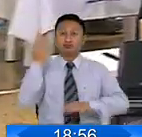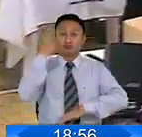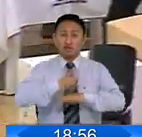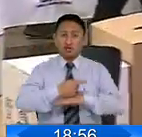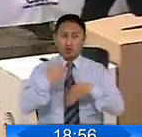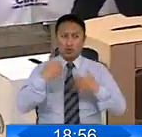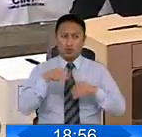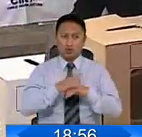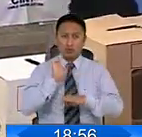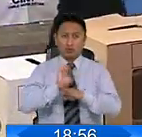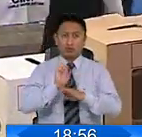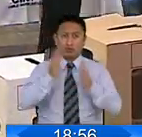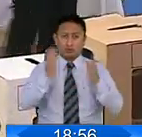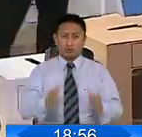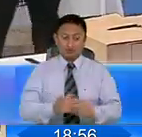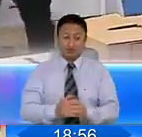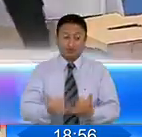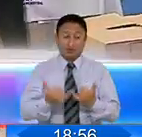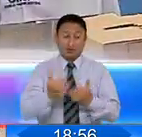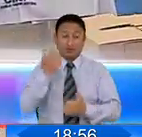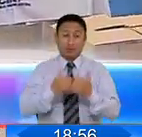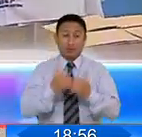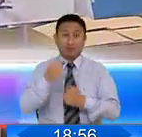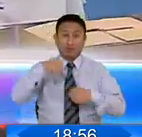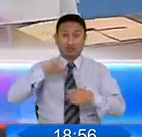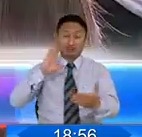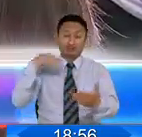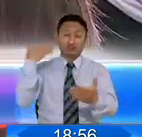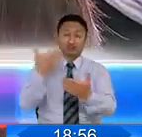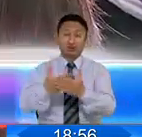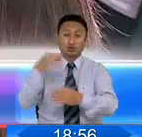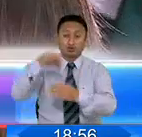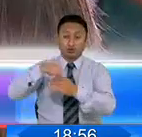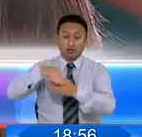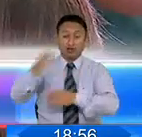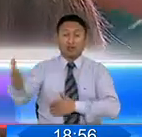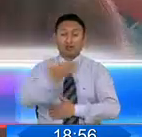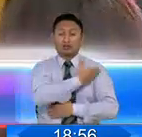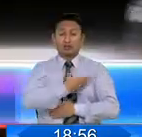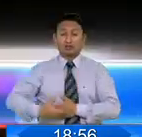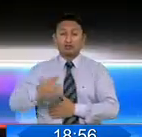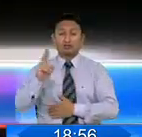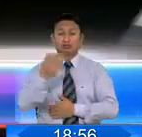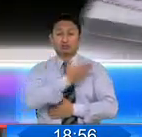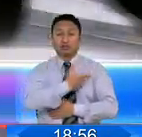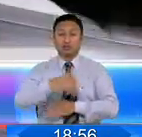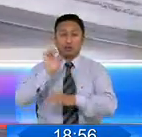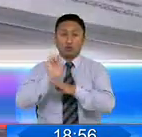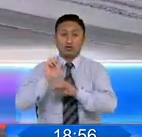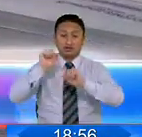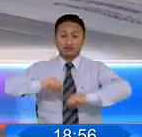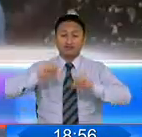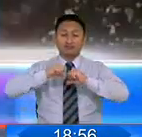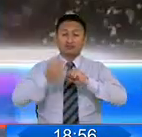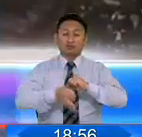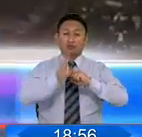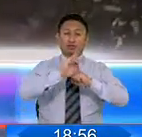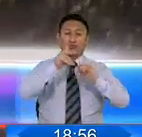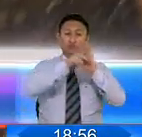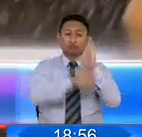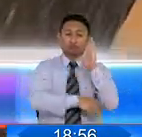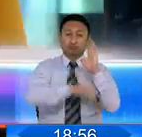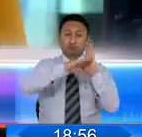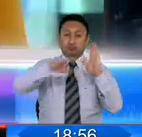los ecuatorianos. En medio de una pandemia acudirán a las urnas a elegir presidente y vicepresidente de la República, así como asambleístas y parlamentarios